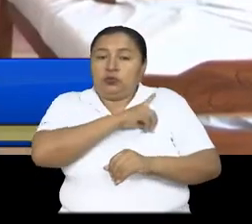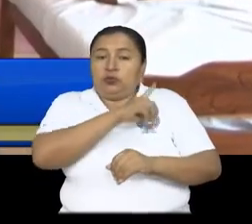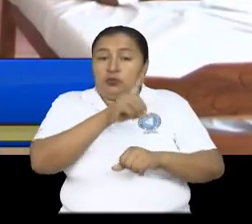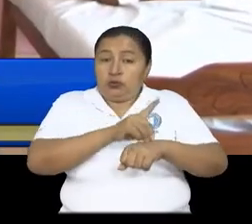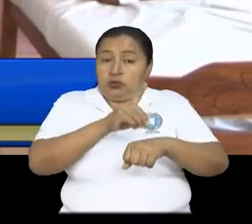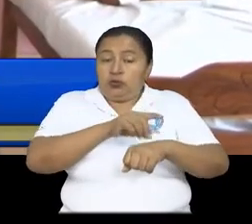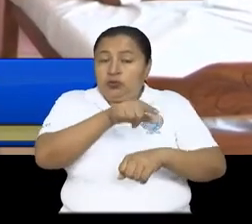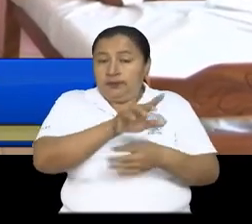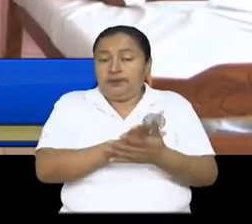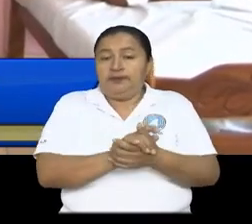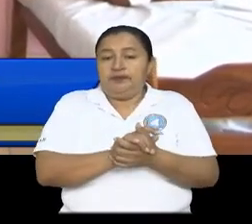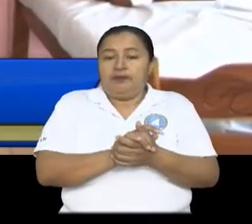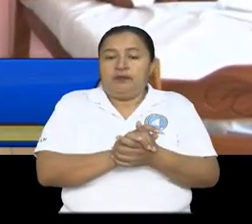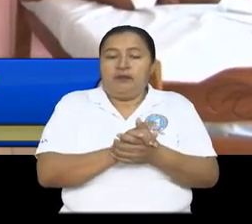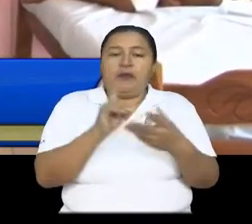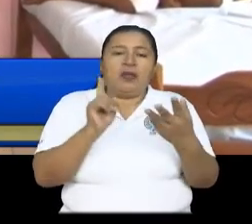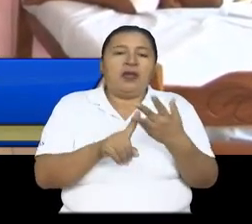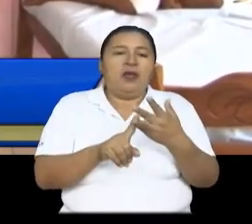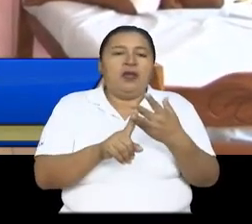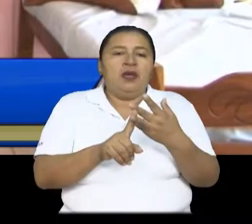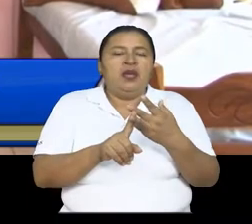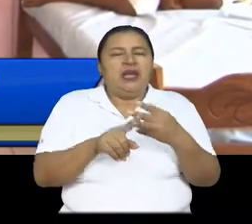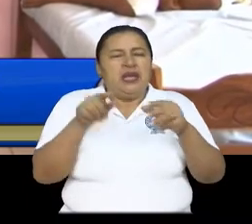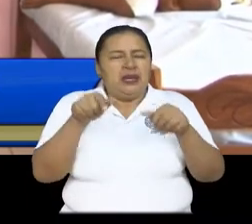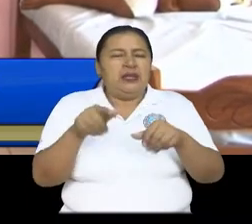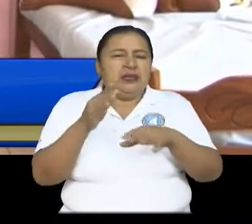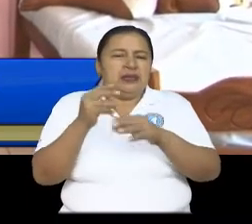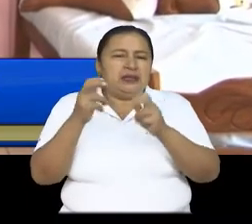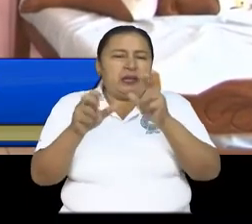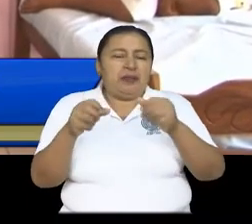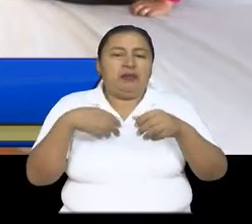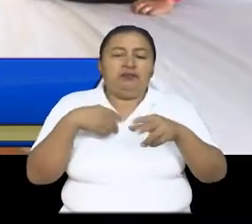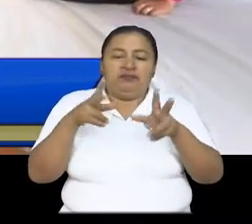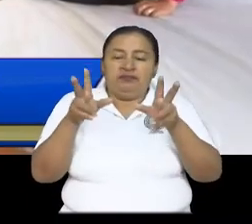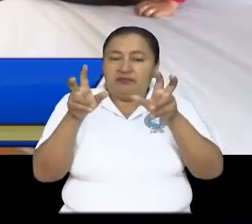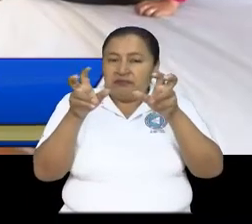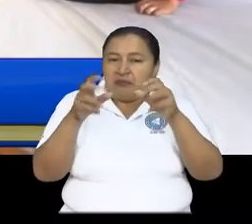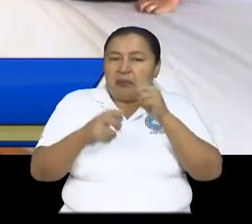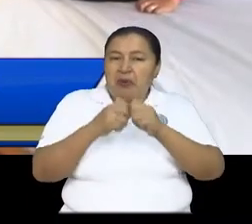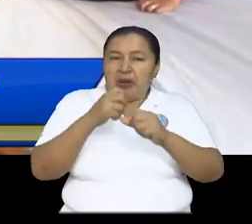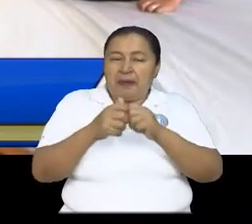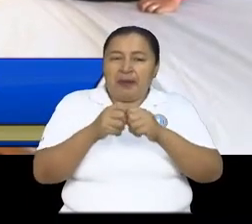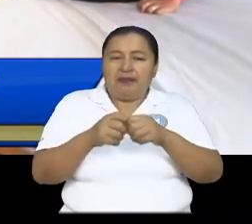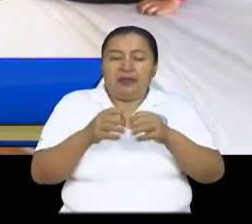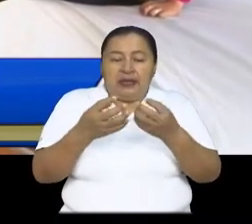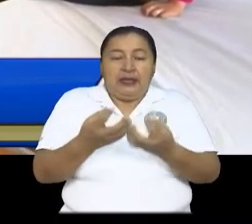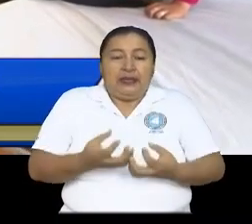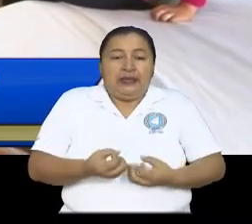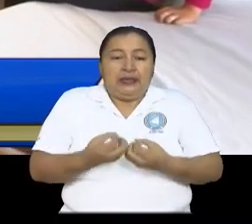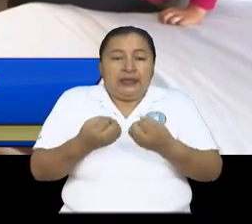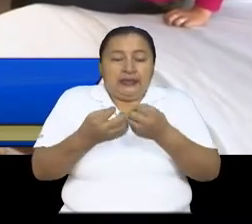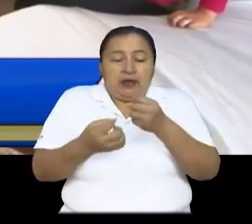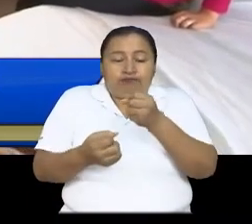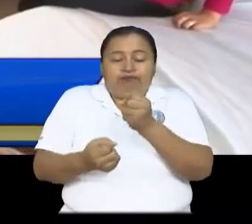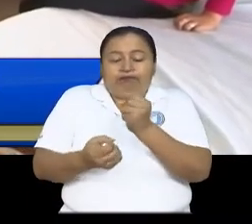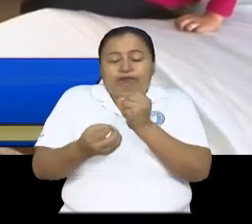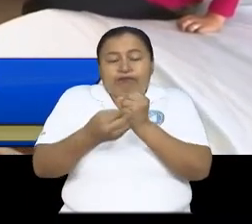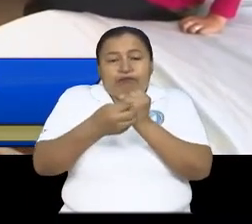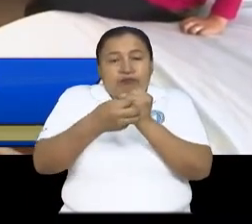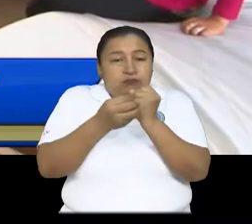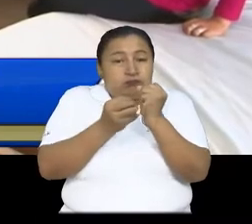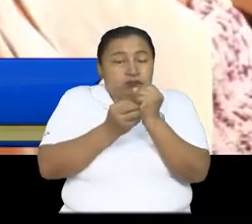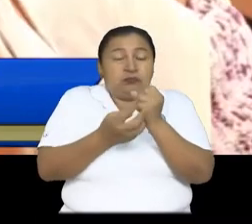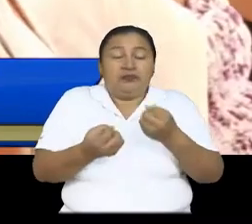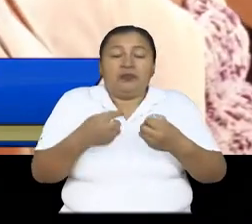el tema de las lesiones premalignas el cáncer de cérvix o el cáncer en la matriz que conoce la gente